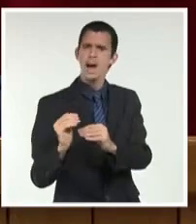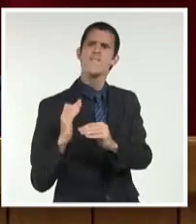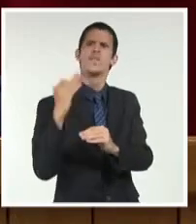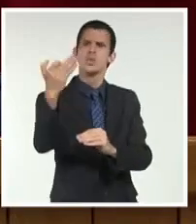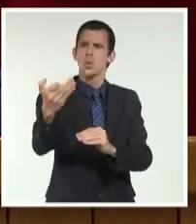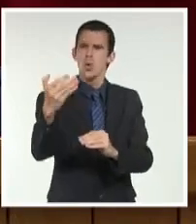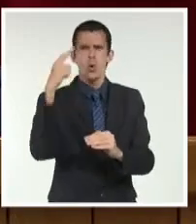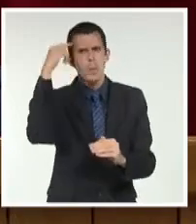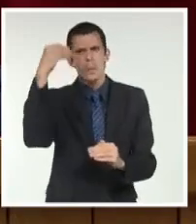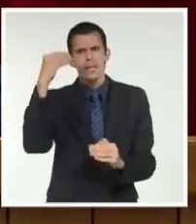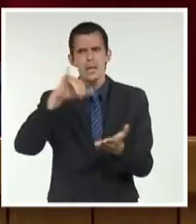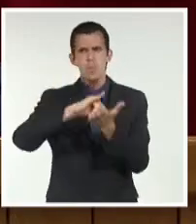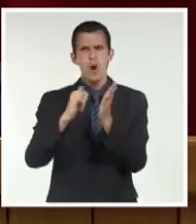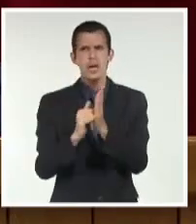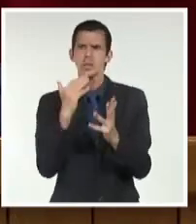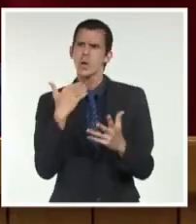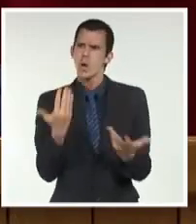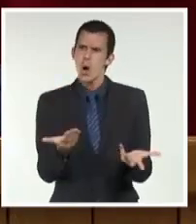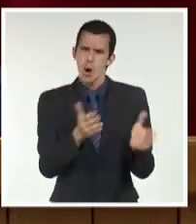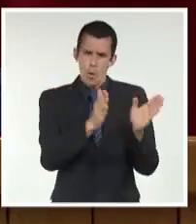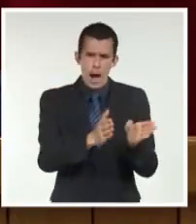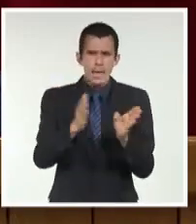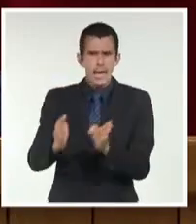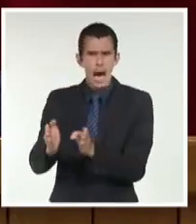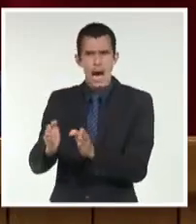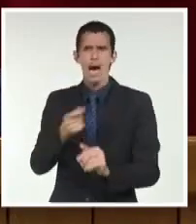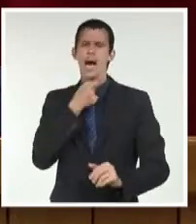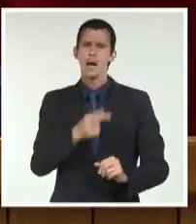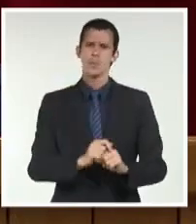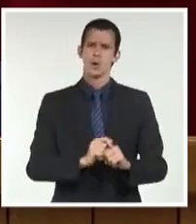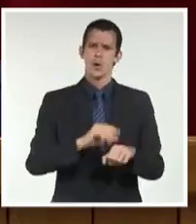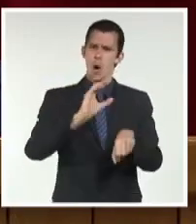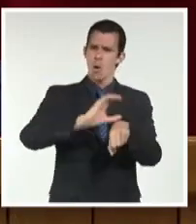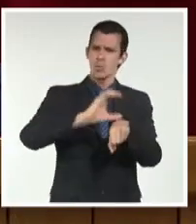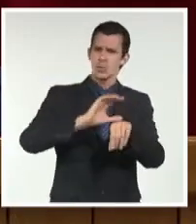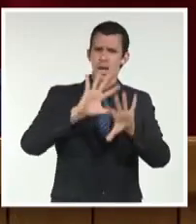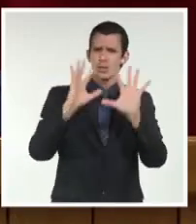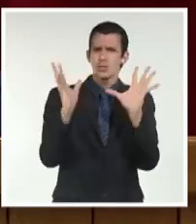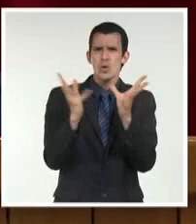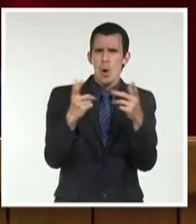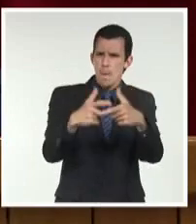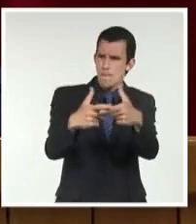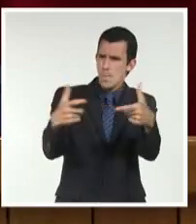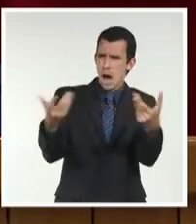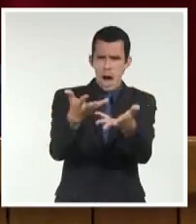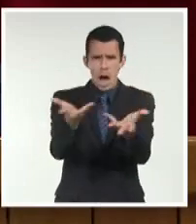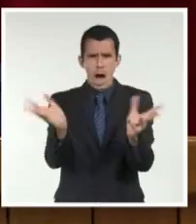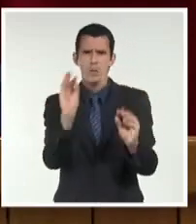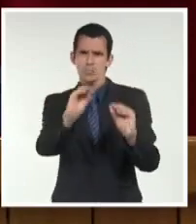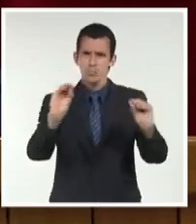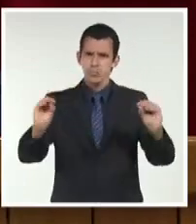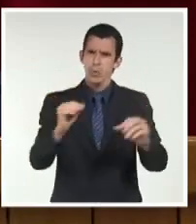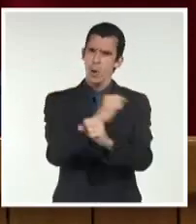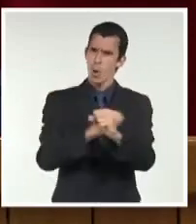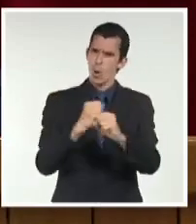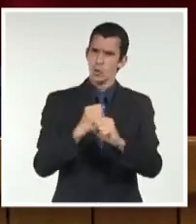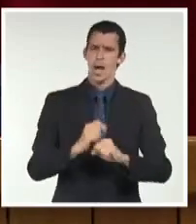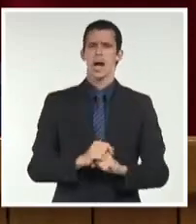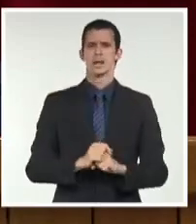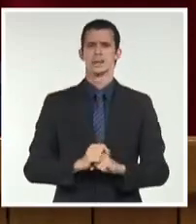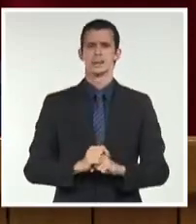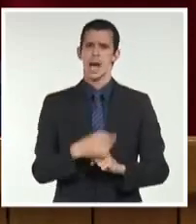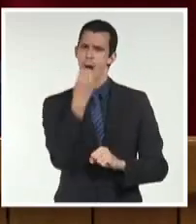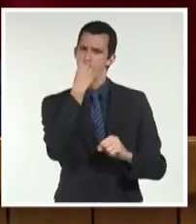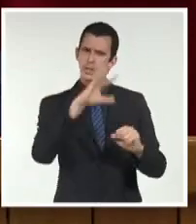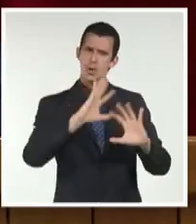el futuro, como la transformación digital de la sociedad, la soberanía alimentaria, el adelanto de la mujer contra